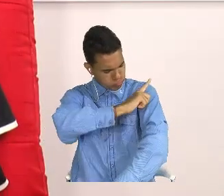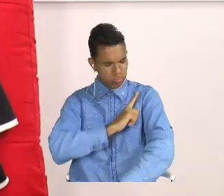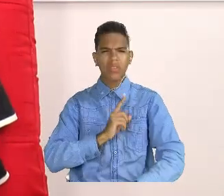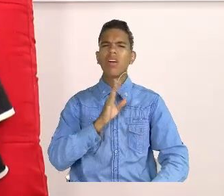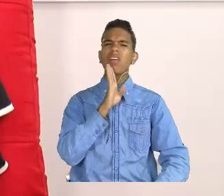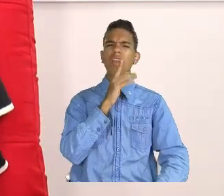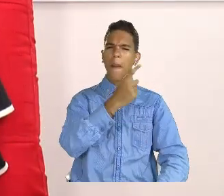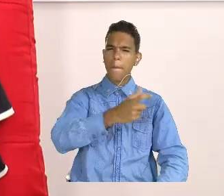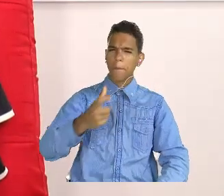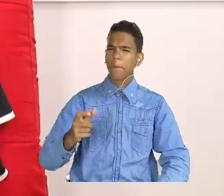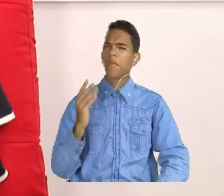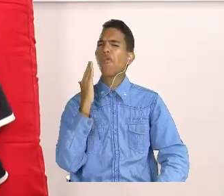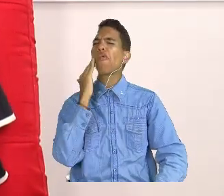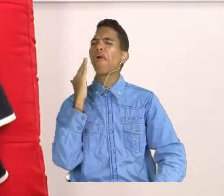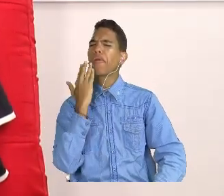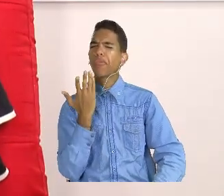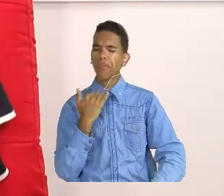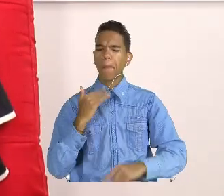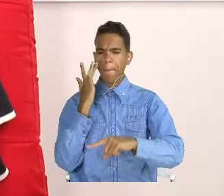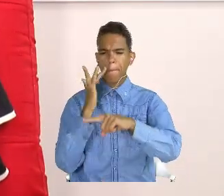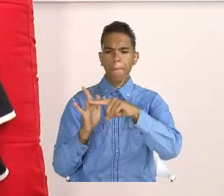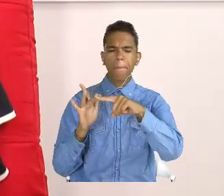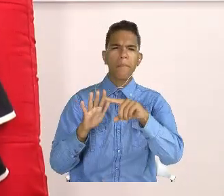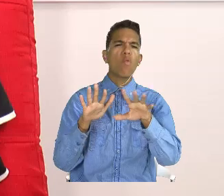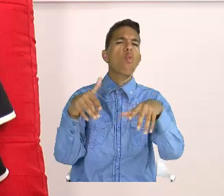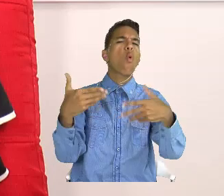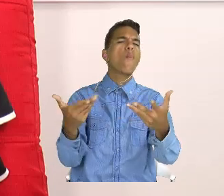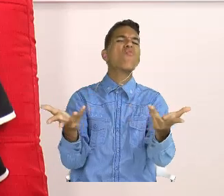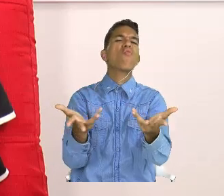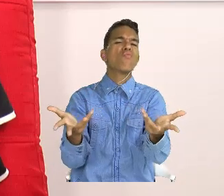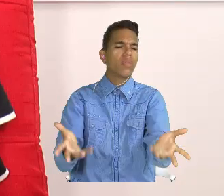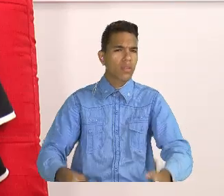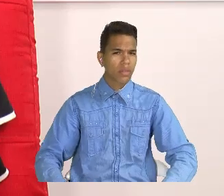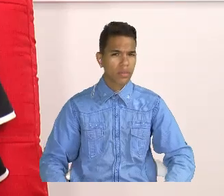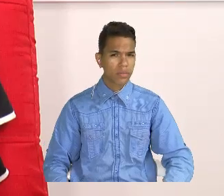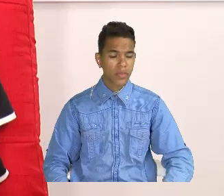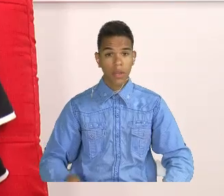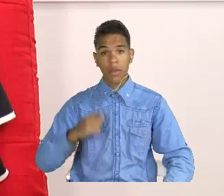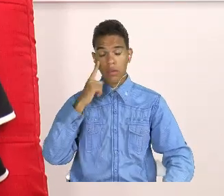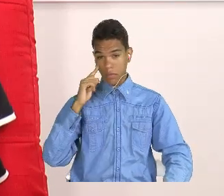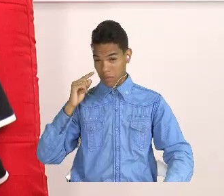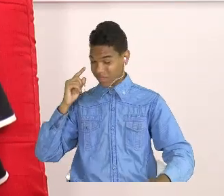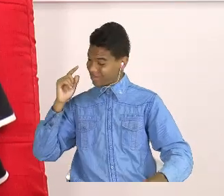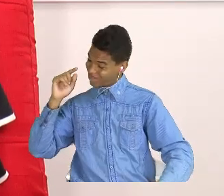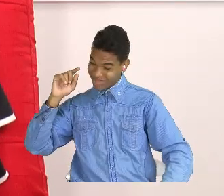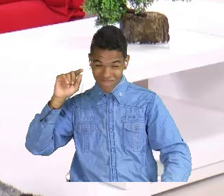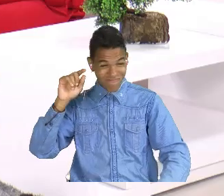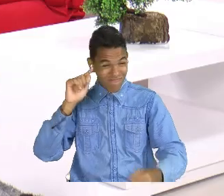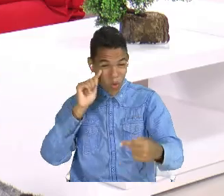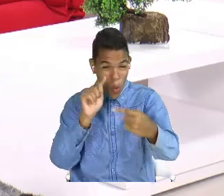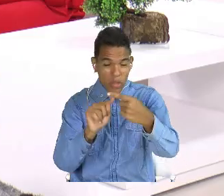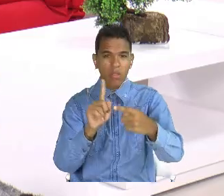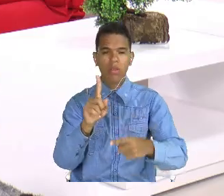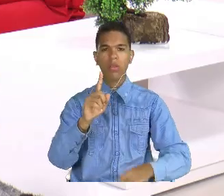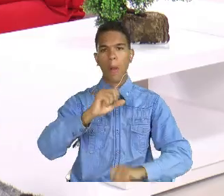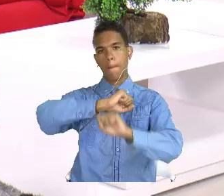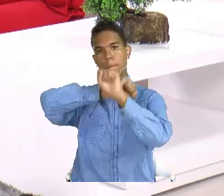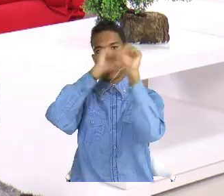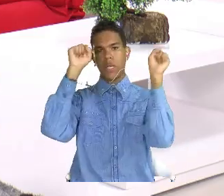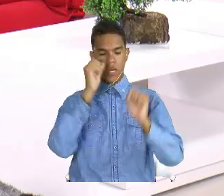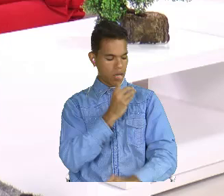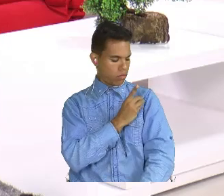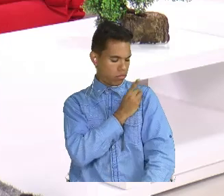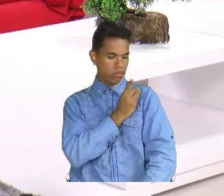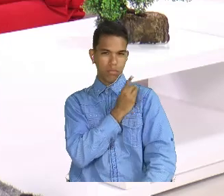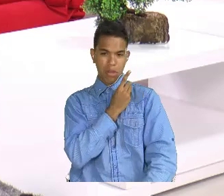¿A través de qué se realiza? Bueno, lo ideal de un examen de glicemia es hacerlo en ayunas. Perfecto. ¿Sí? En ayunas es